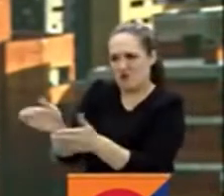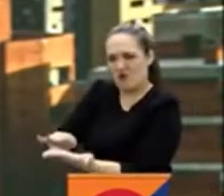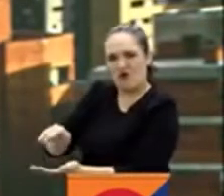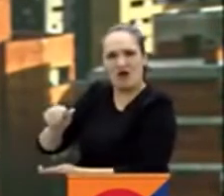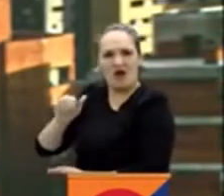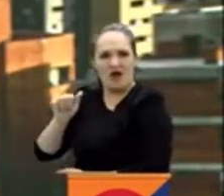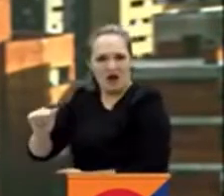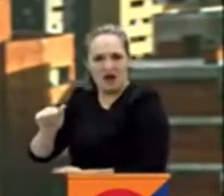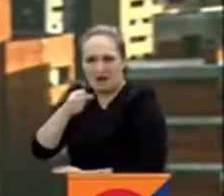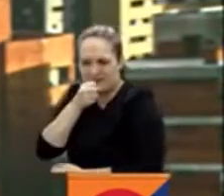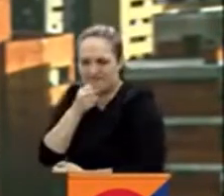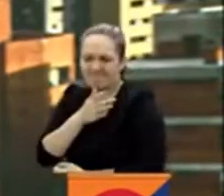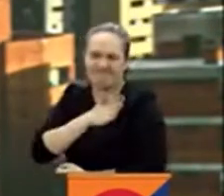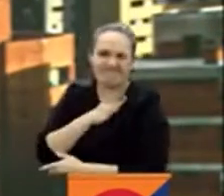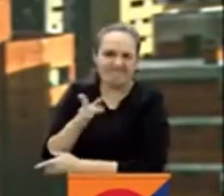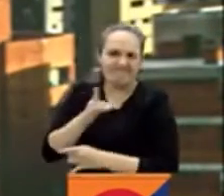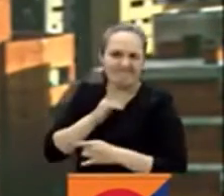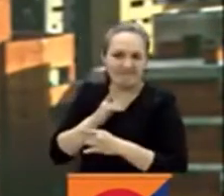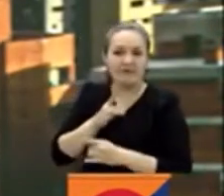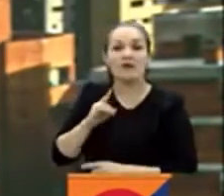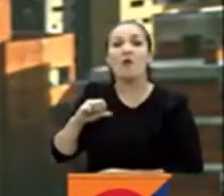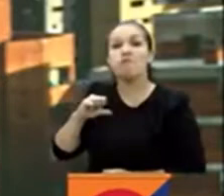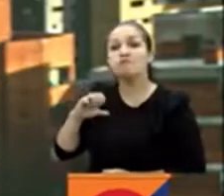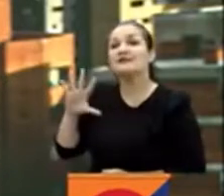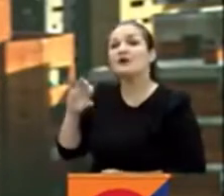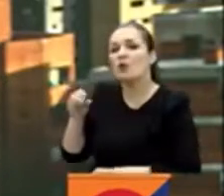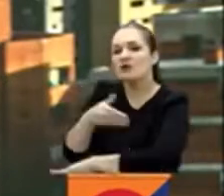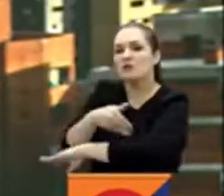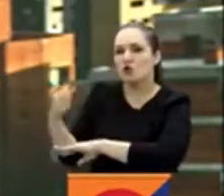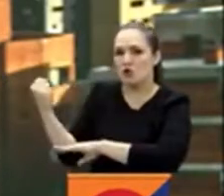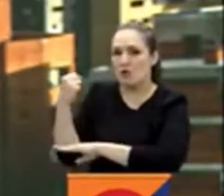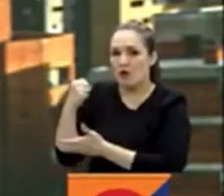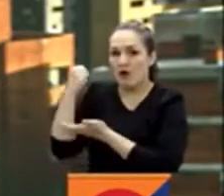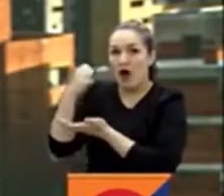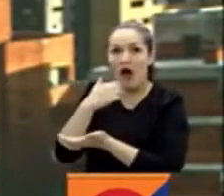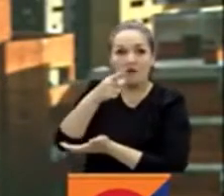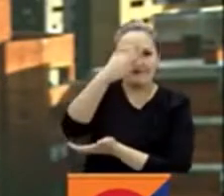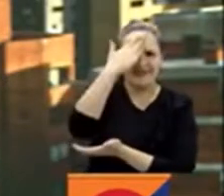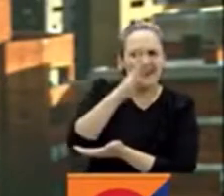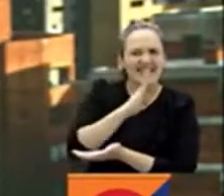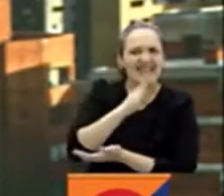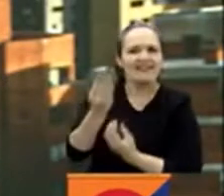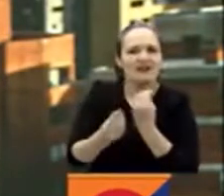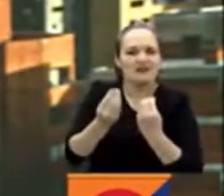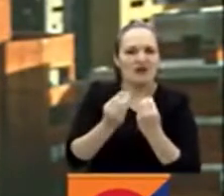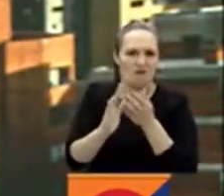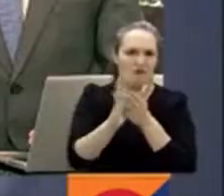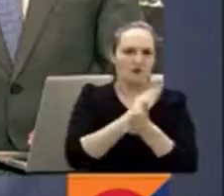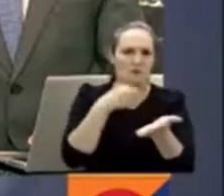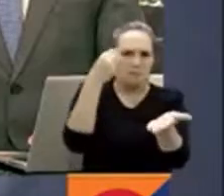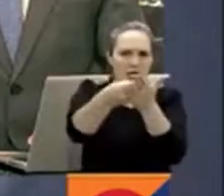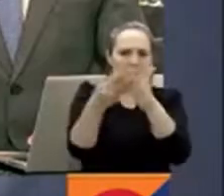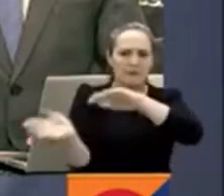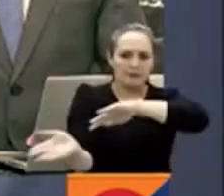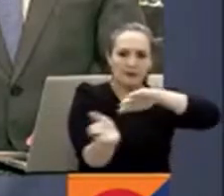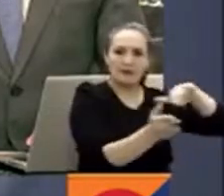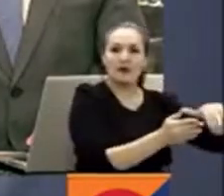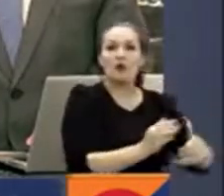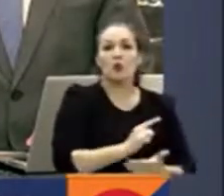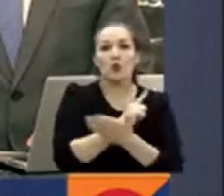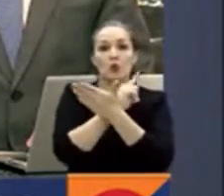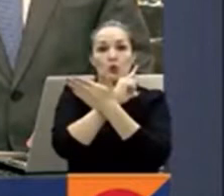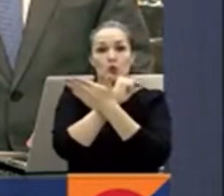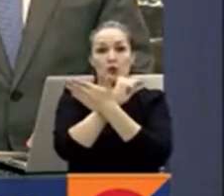estaremos pendientes a las investigaciones. 50 millones de pesos por quien dé información por los responsables. Precisamente a través de su cuenta de Twitter, el